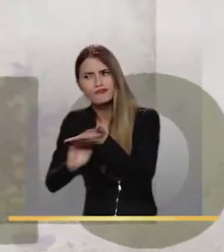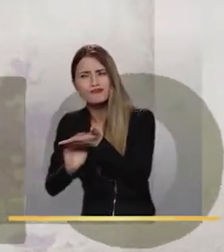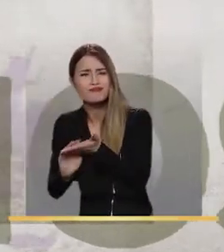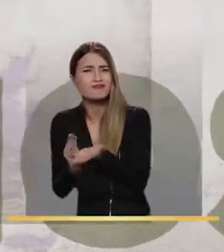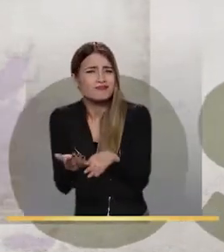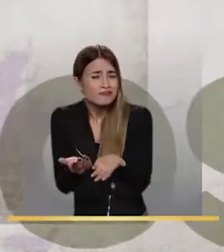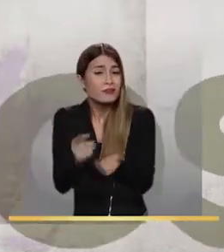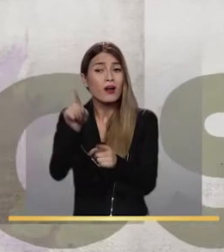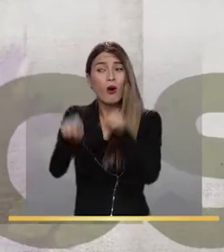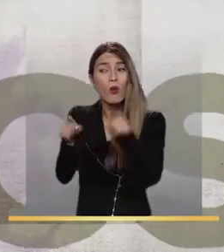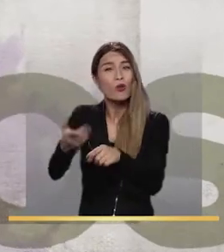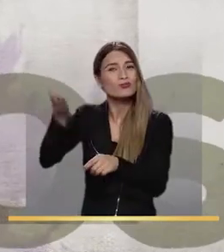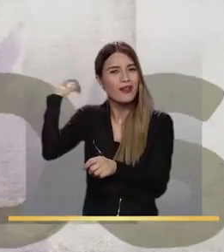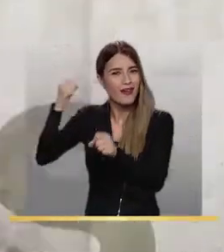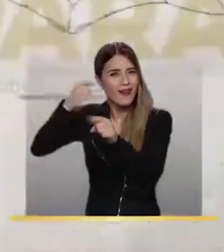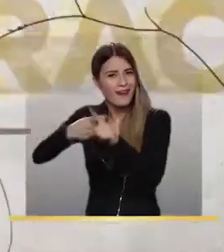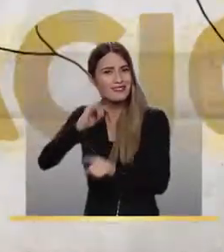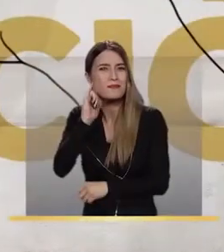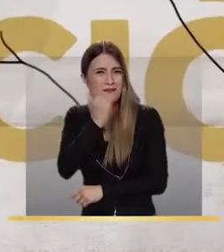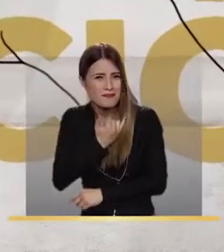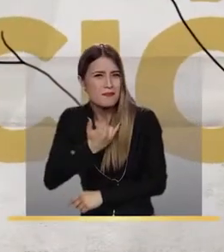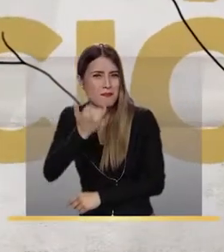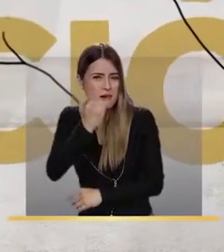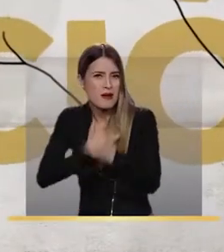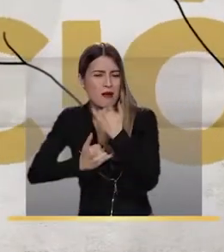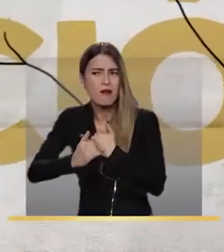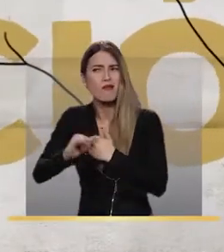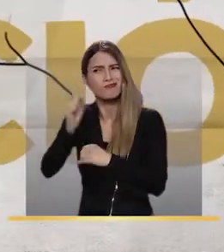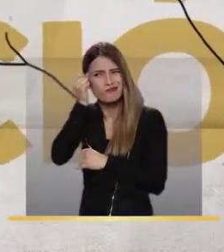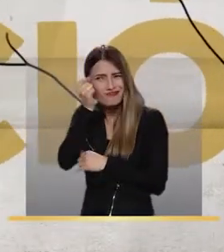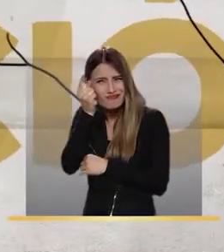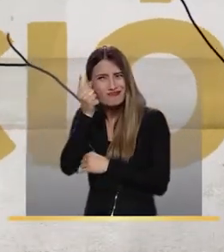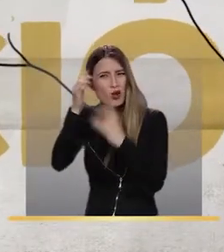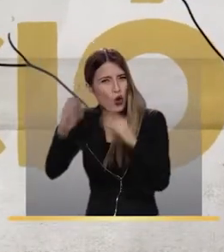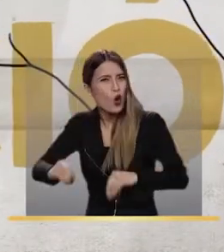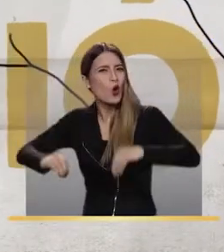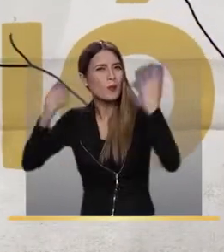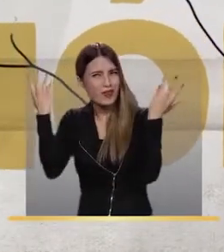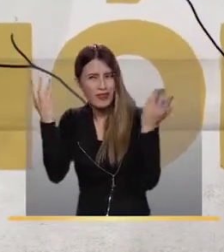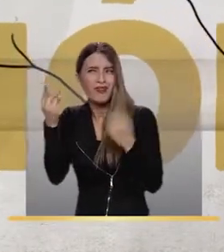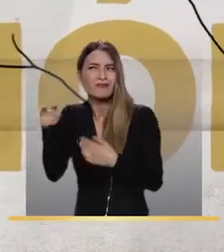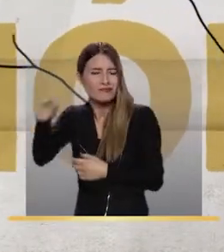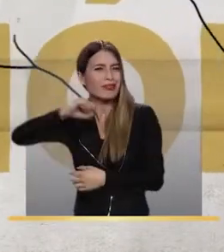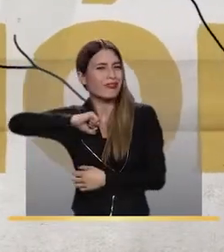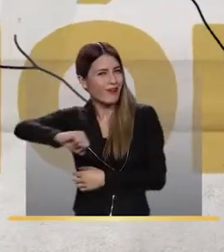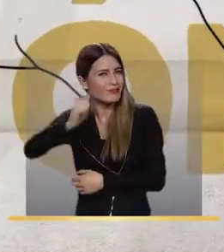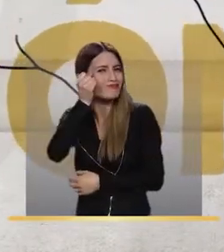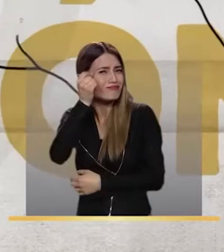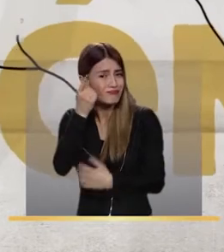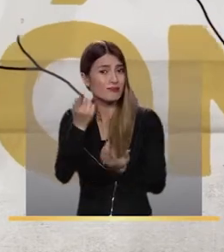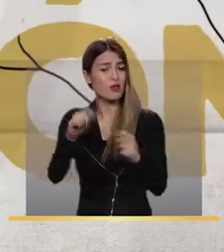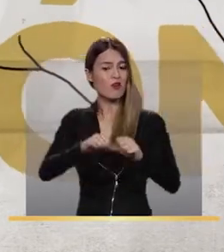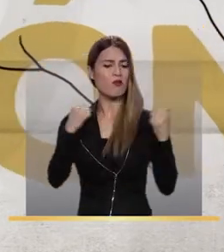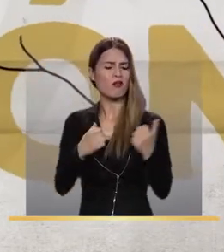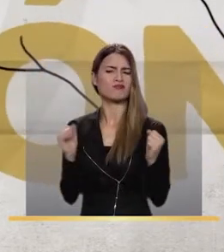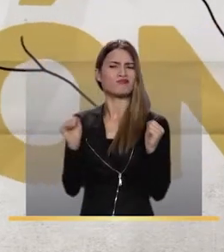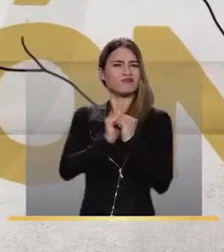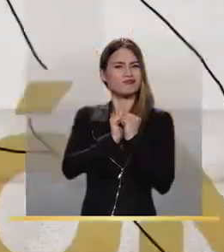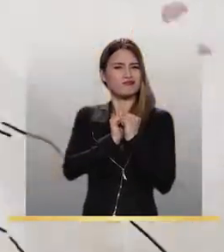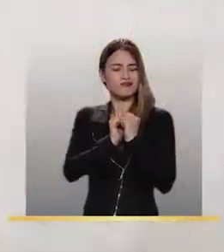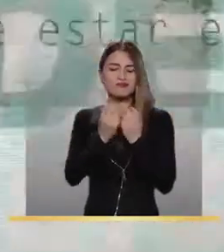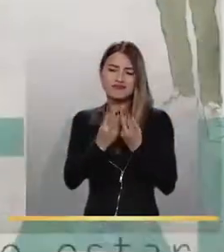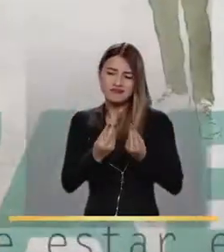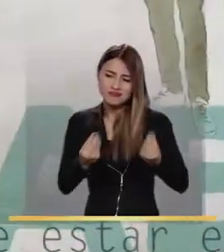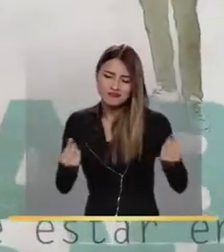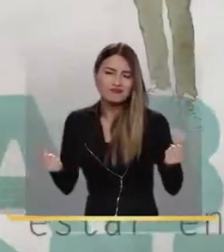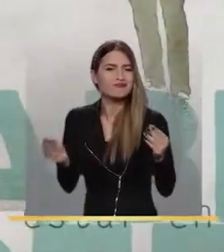tenemos derechos a pesar de haber cometido crímenes en el pasado? ¿Y qué tal si aprendemos a reparar los corazones y permitimos que las heridas sanen?